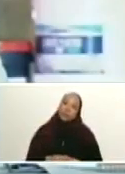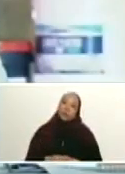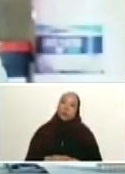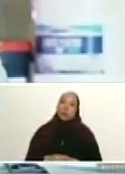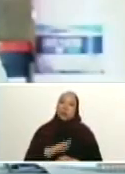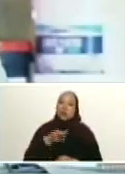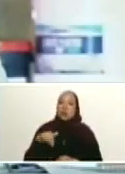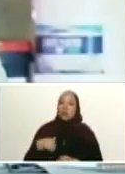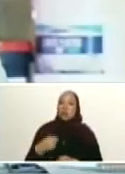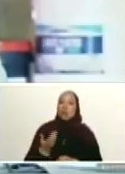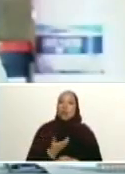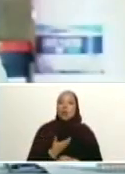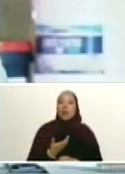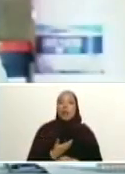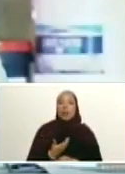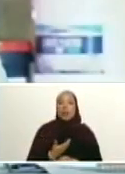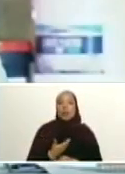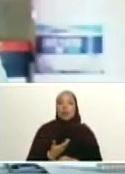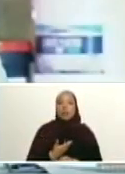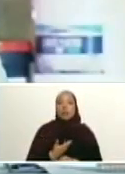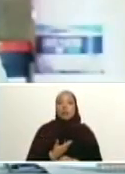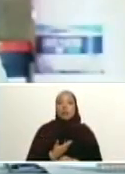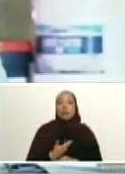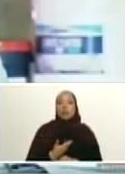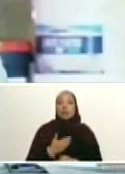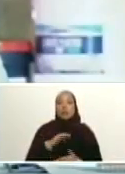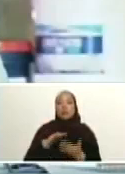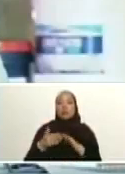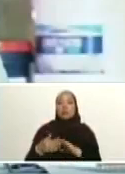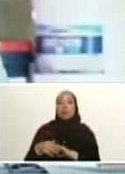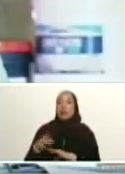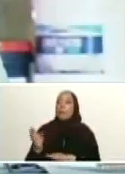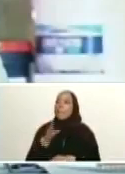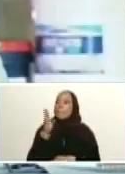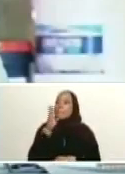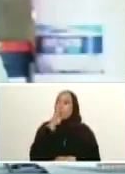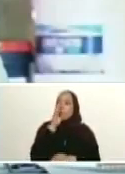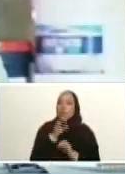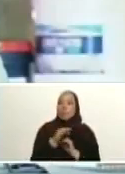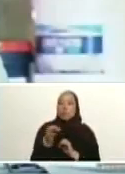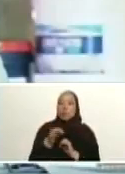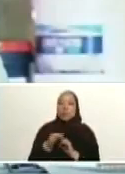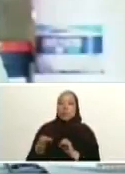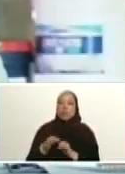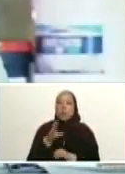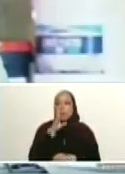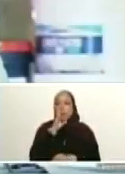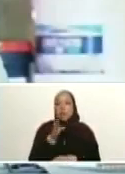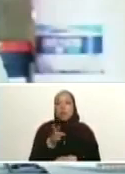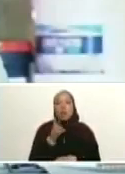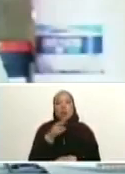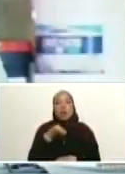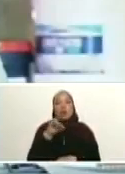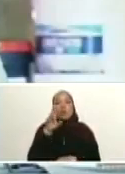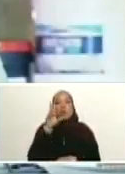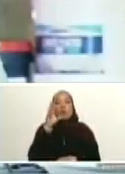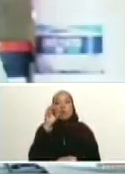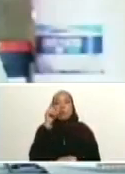nuestro alcalde, el alcalde de la capital de Barinas, del municipio Barinas, Rafael Paredes.